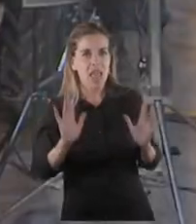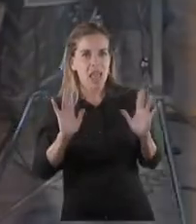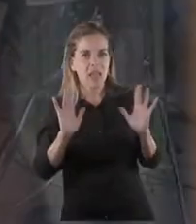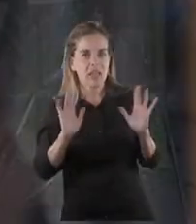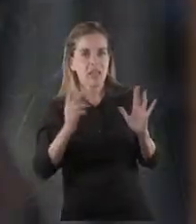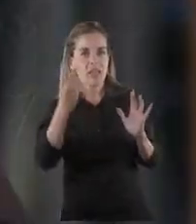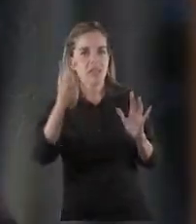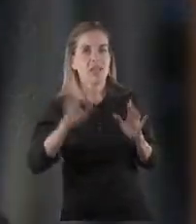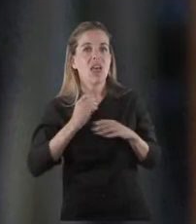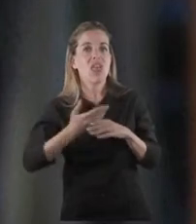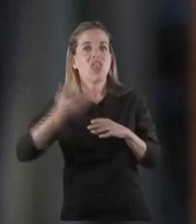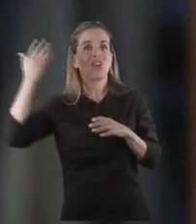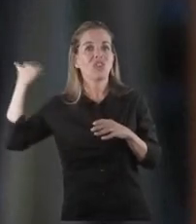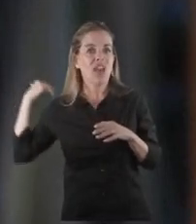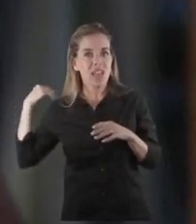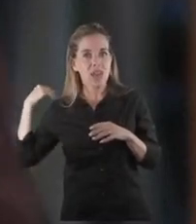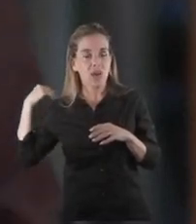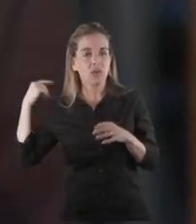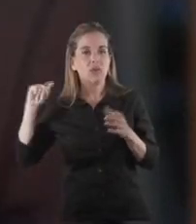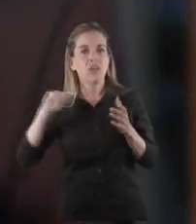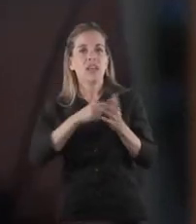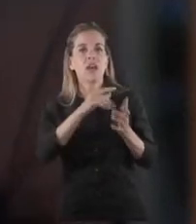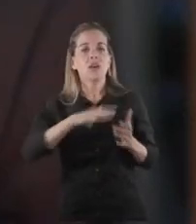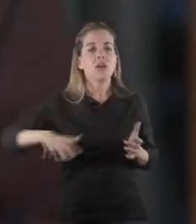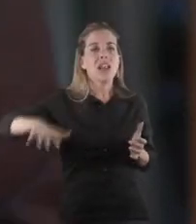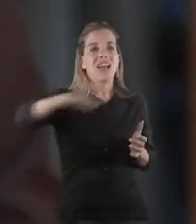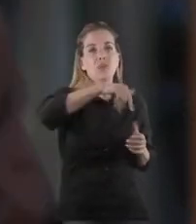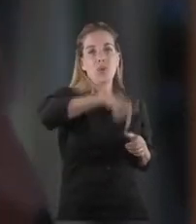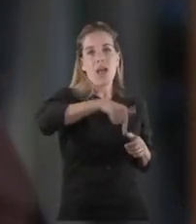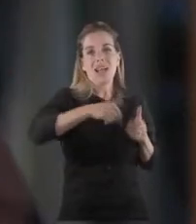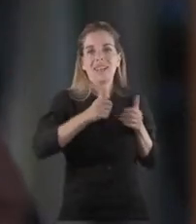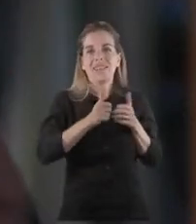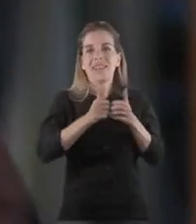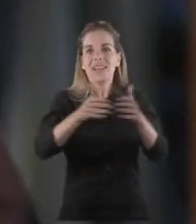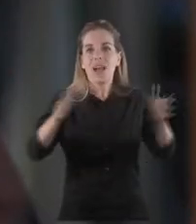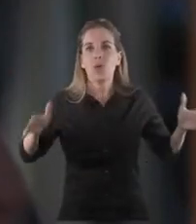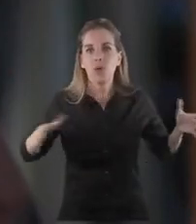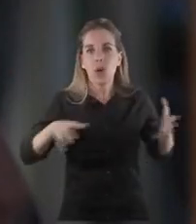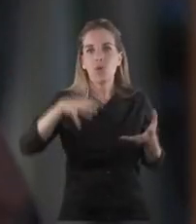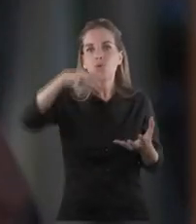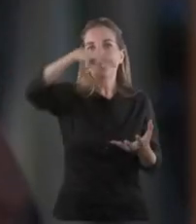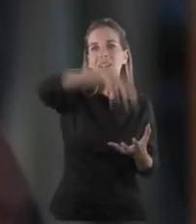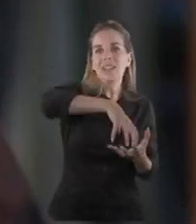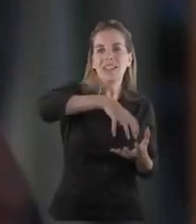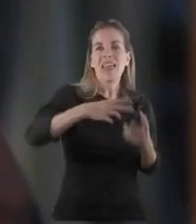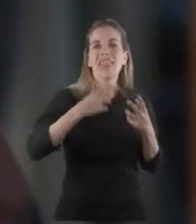Hace 2 años en la ciudad de Las Parejas se inauguró una estación transformadora de energía.